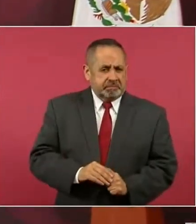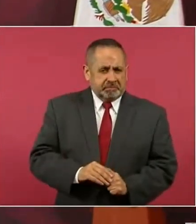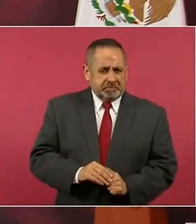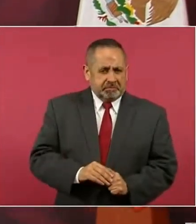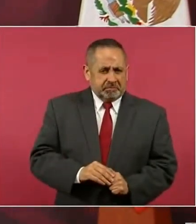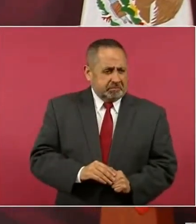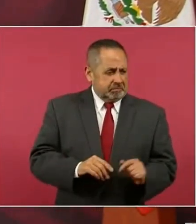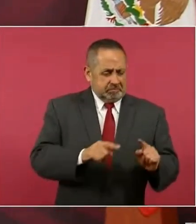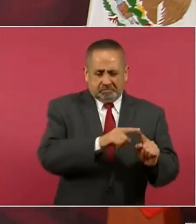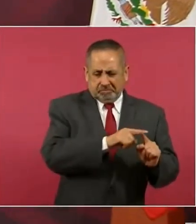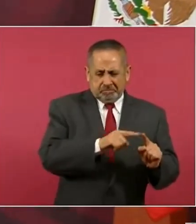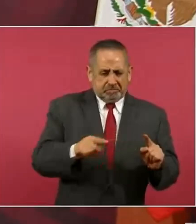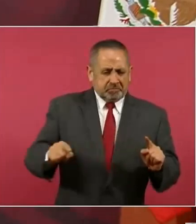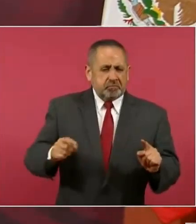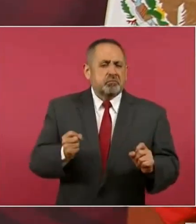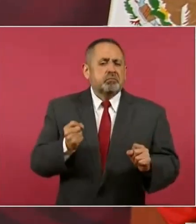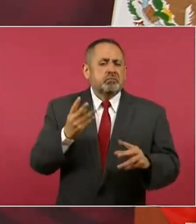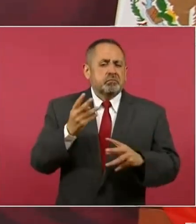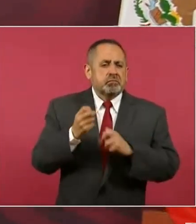estos